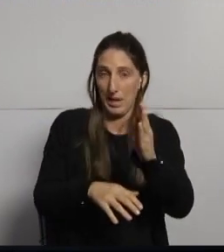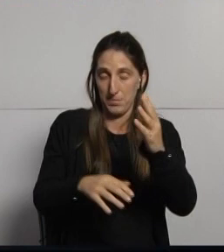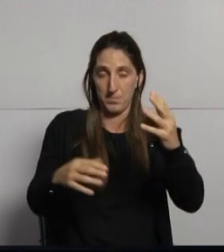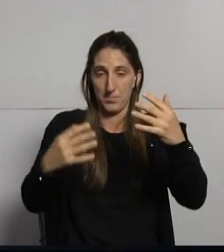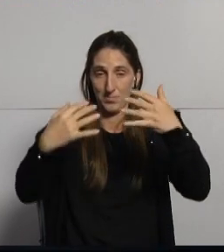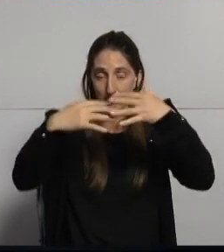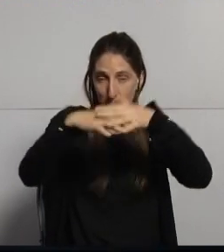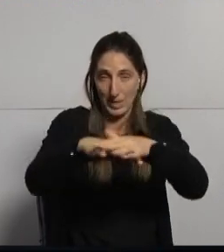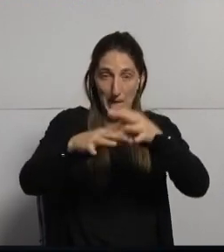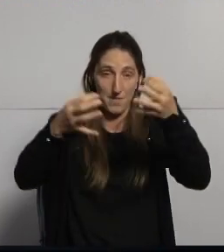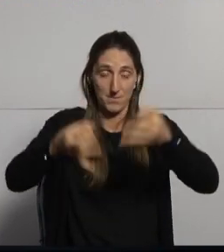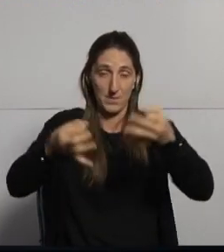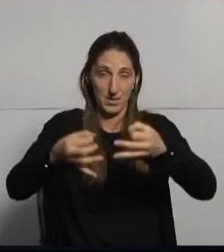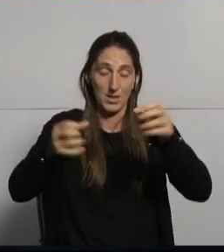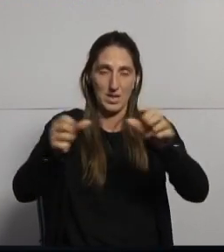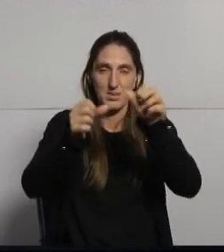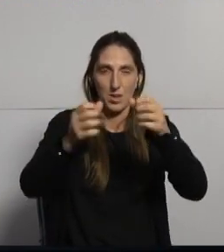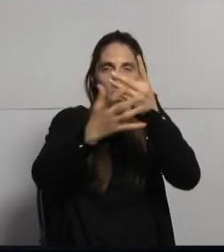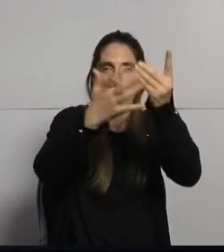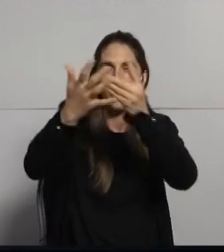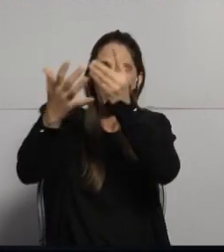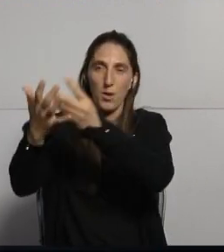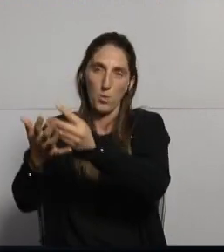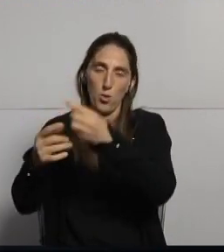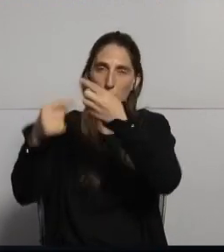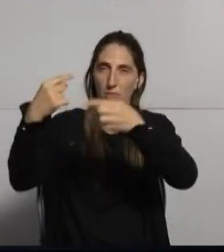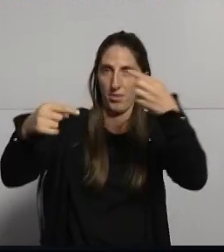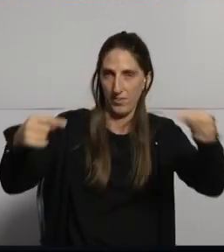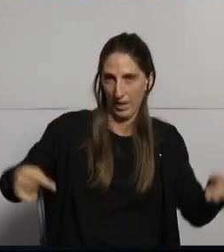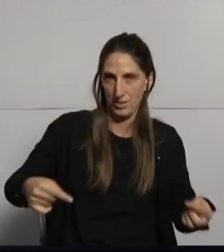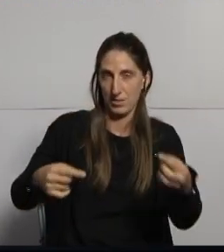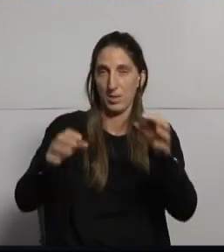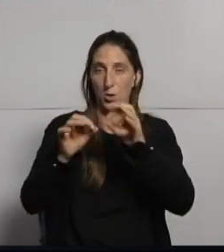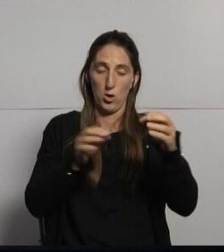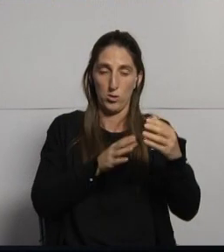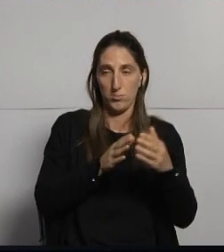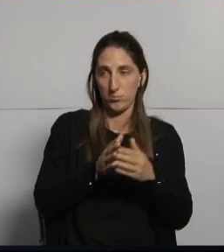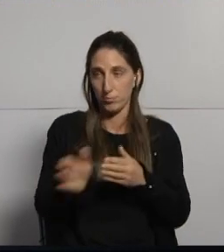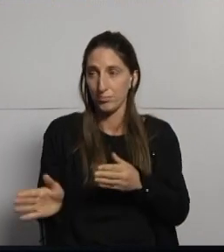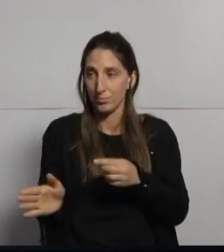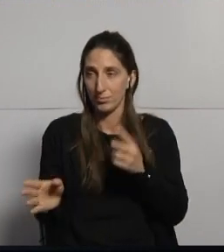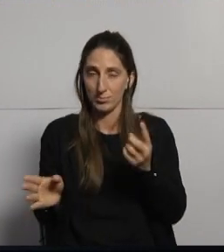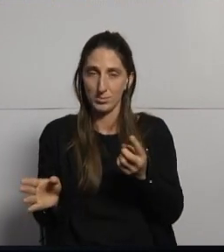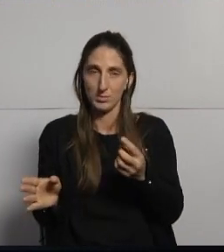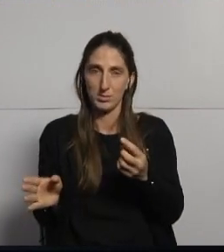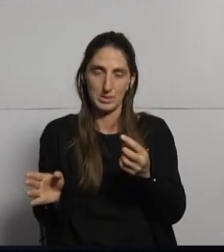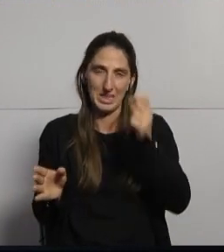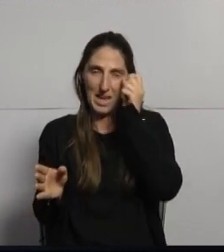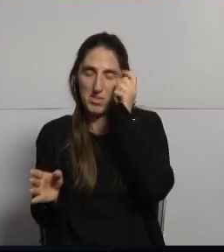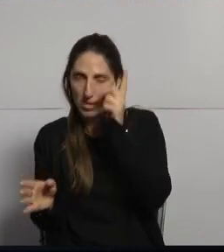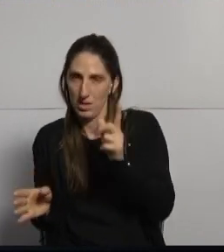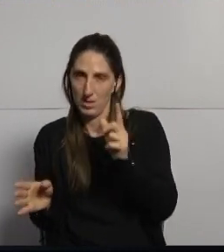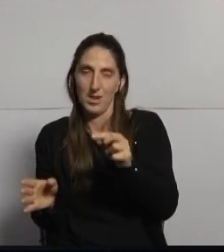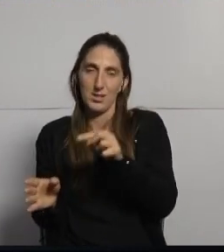en tiempo real, donde vamos mapeando cosas y viendo comportamientos, o ir a un análisis ya más de Big Data, ya más de